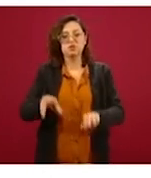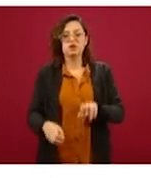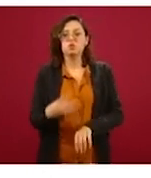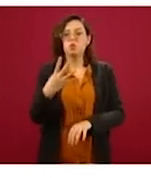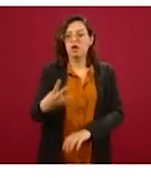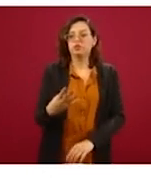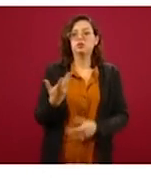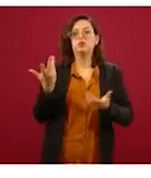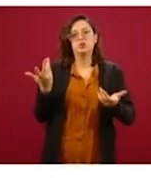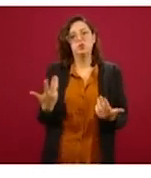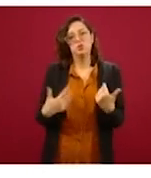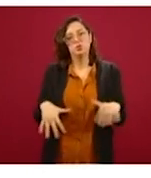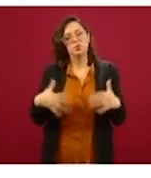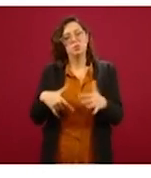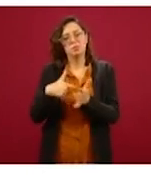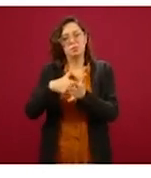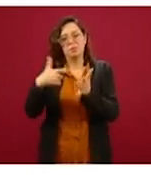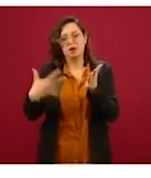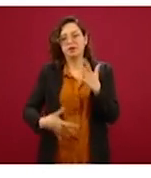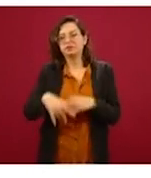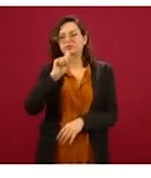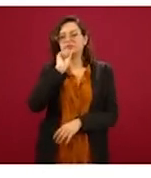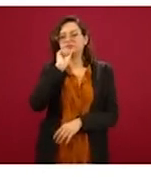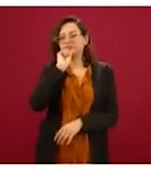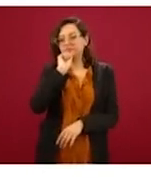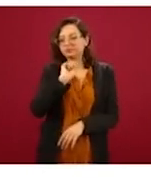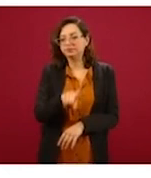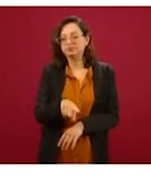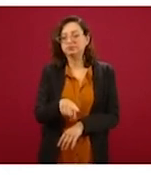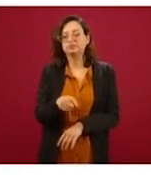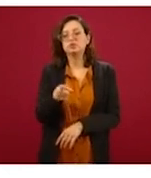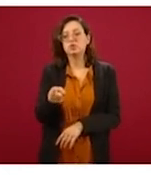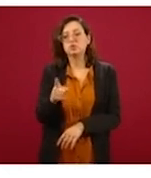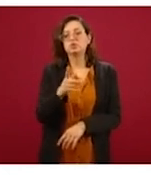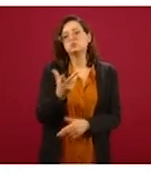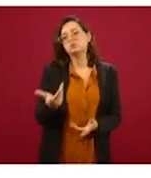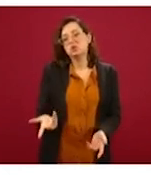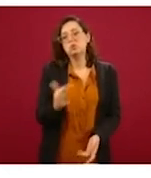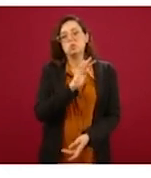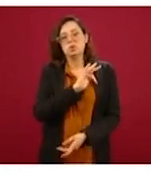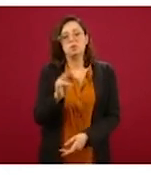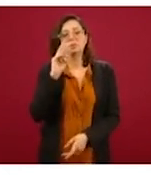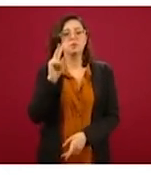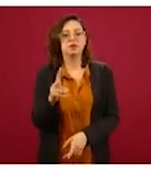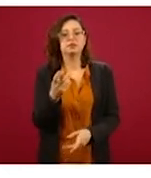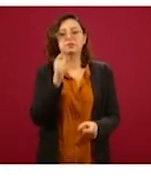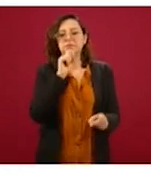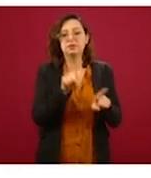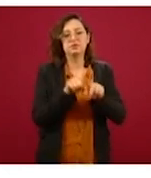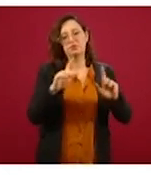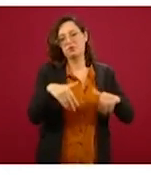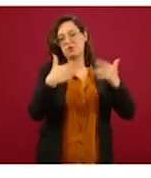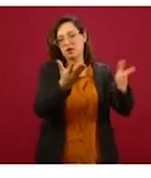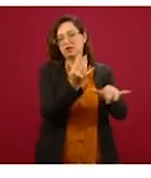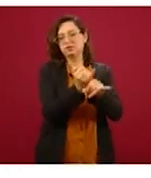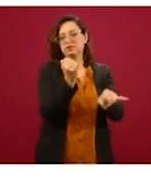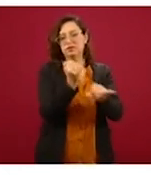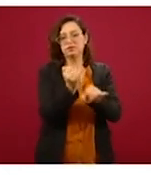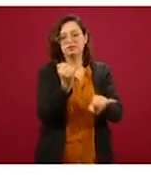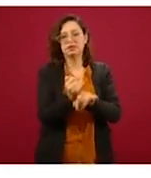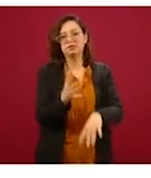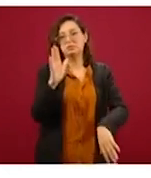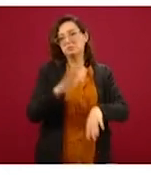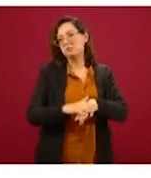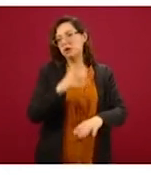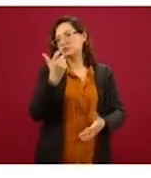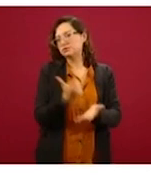mercado. Este vehículo, si ustedes pueden consultarlo, pues sería un vehículo que quizás sea tres veces más